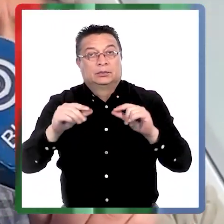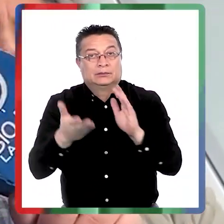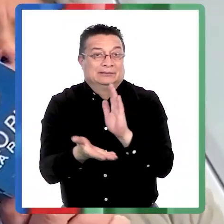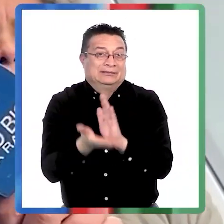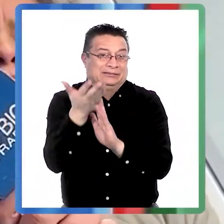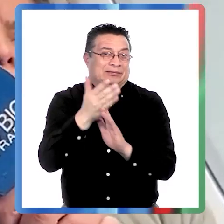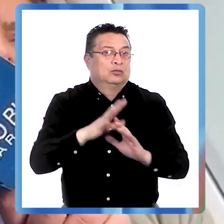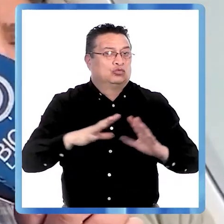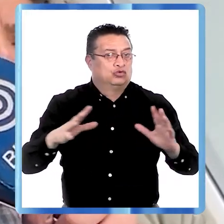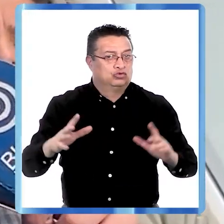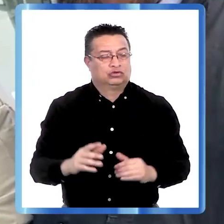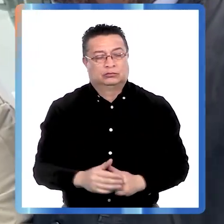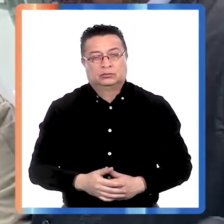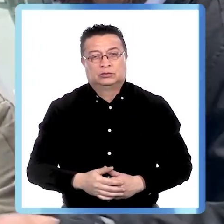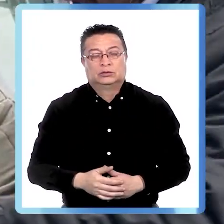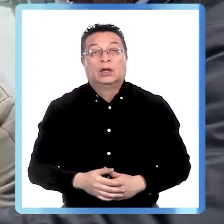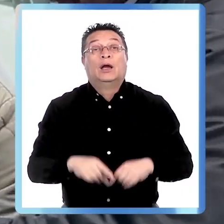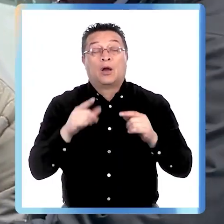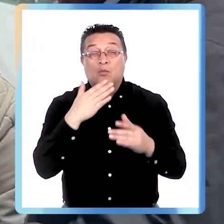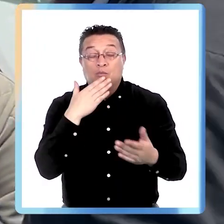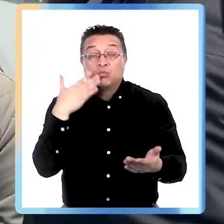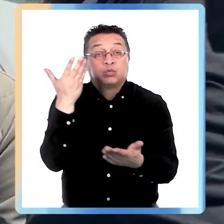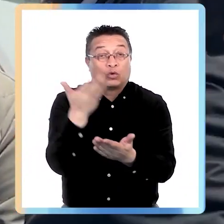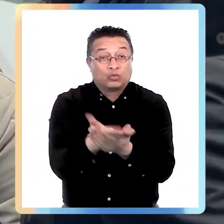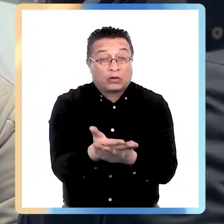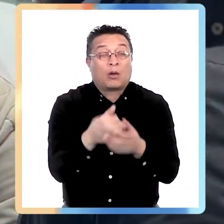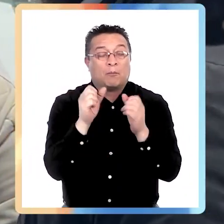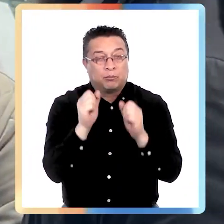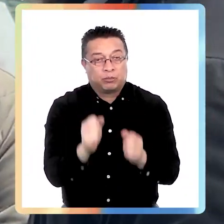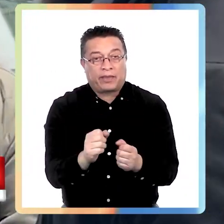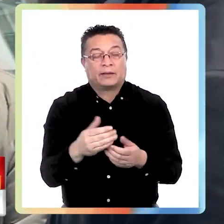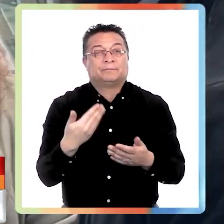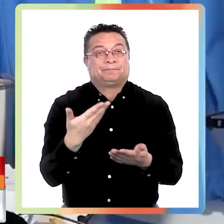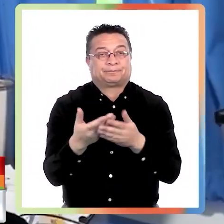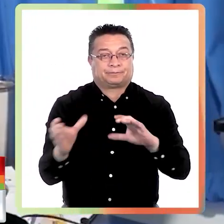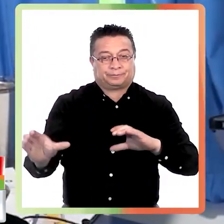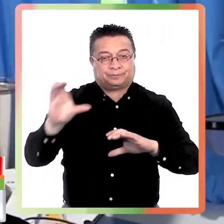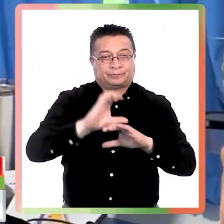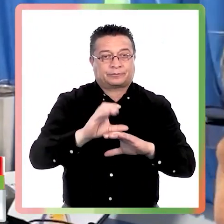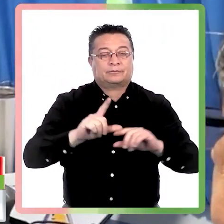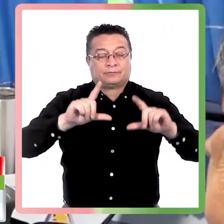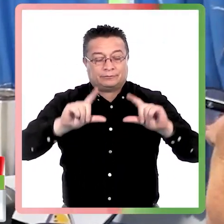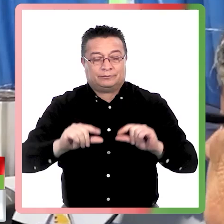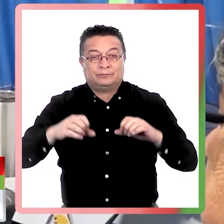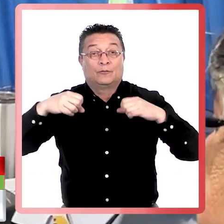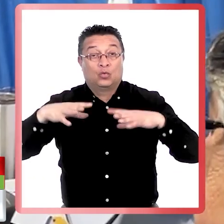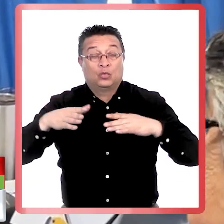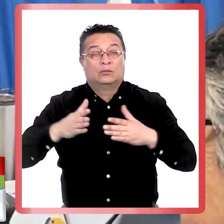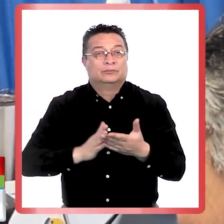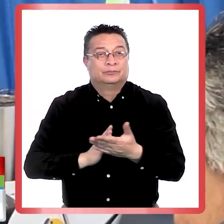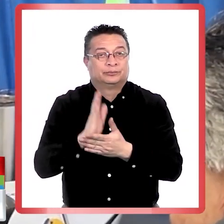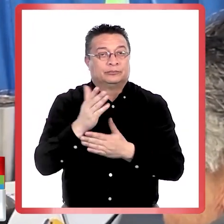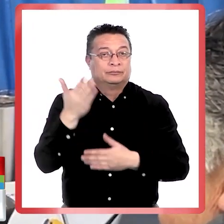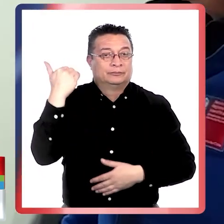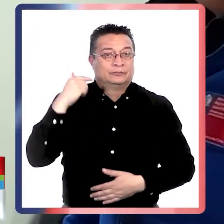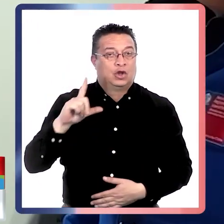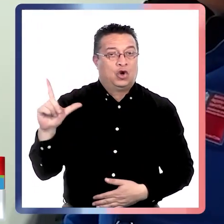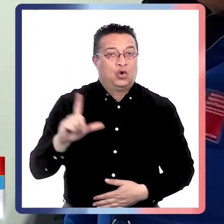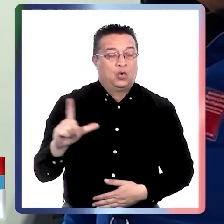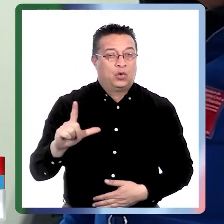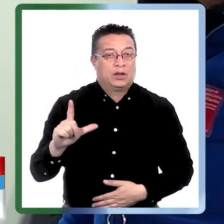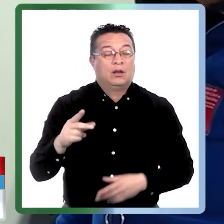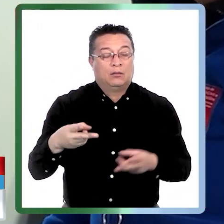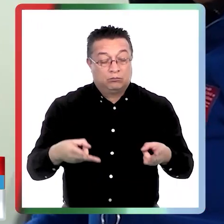de alzas a nivel sostenible. Las postulaciones para solicitar el subsidio que rebaja las cuentas de luz comenzaron el